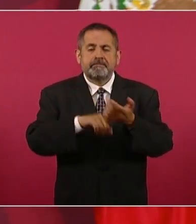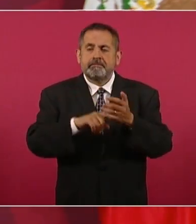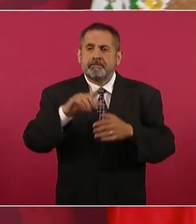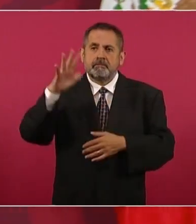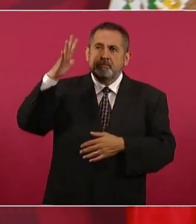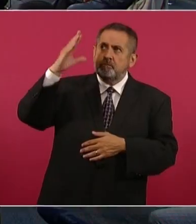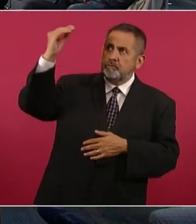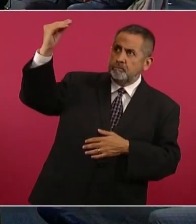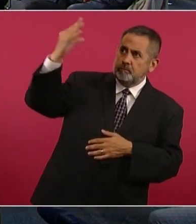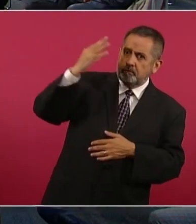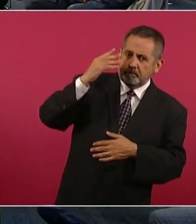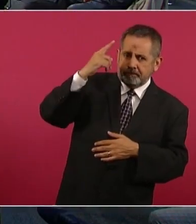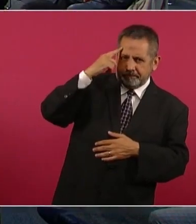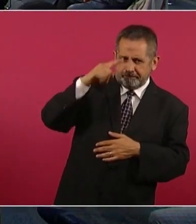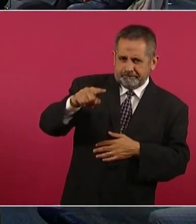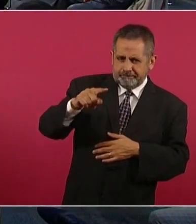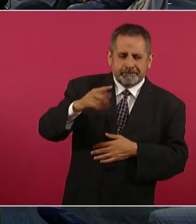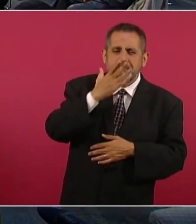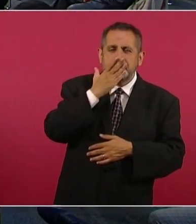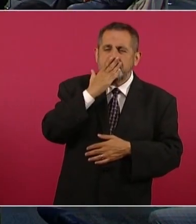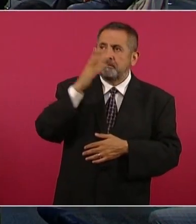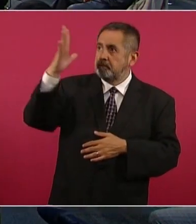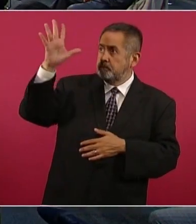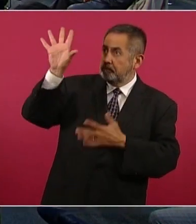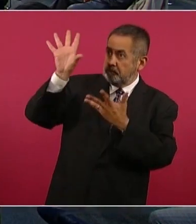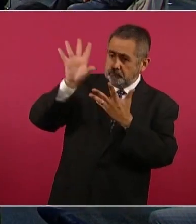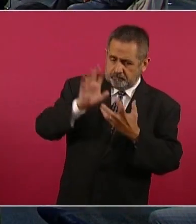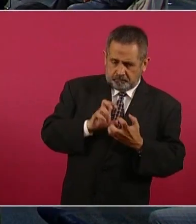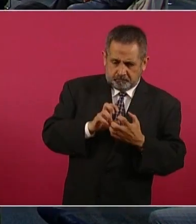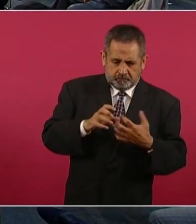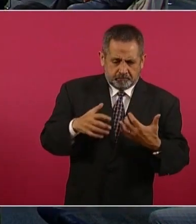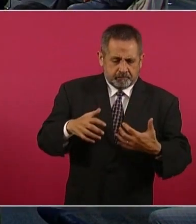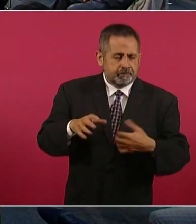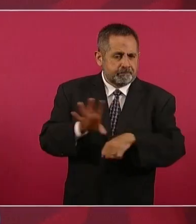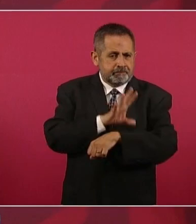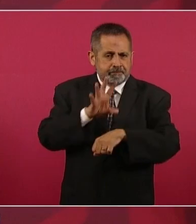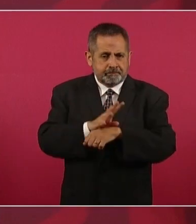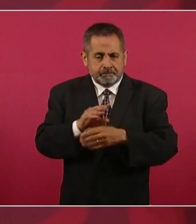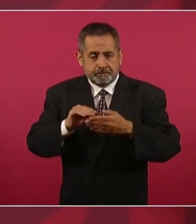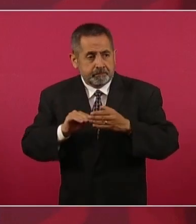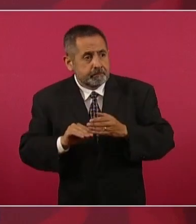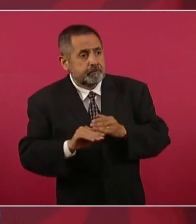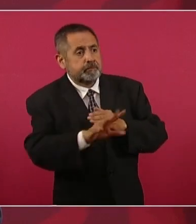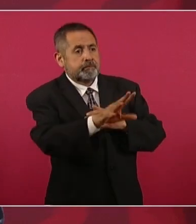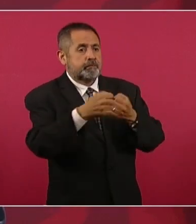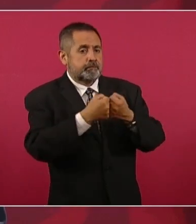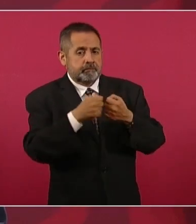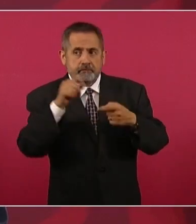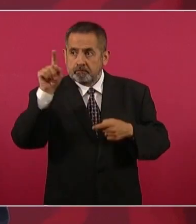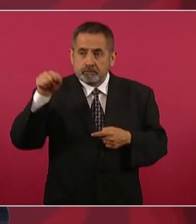Sonora hasta la frontera, no solo permite